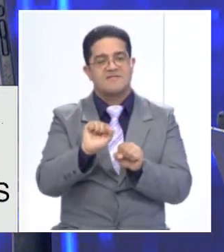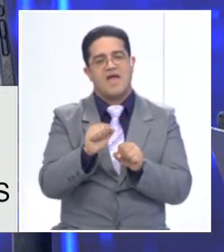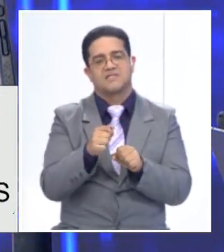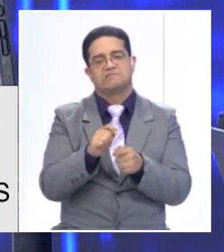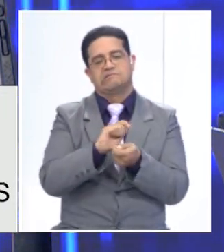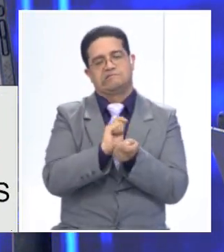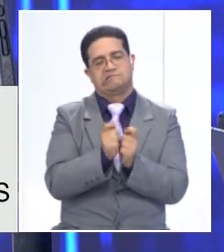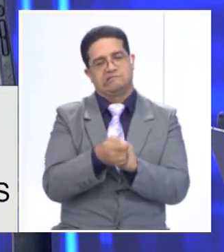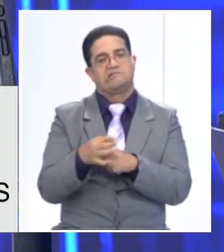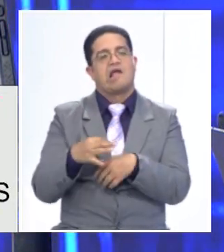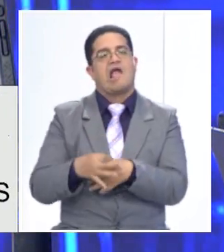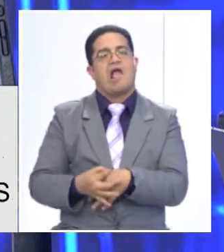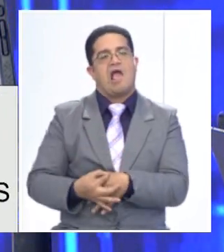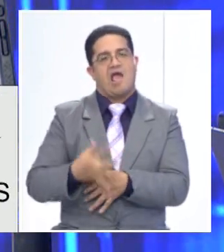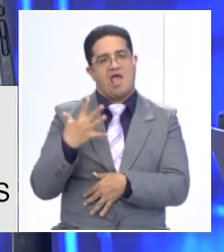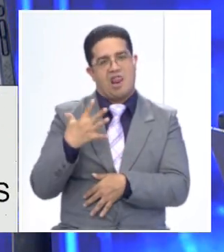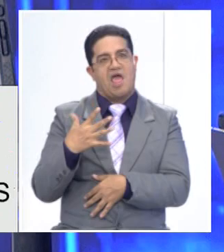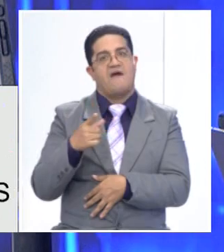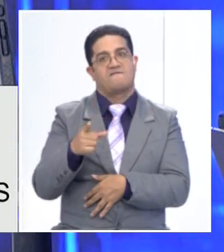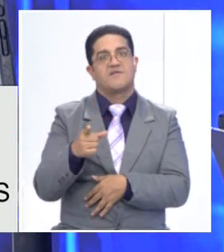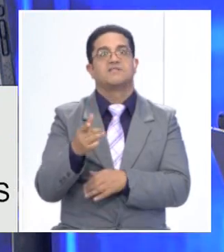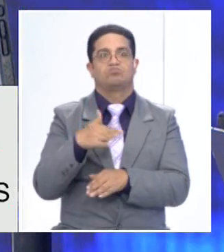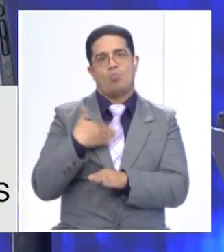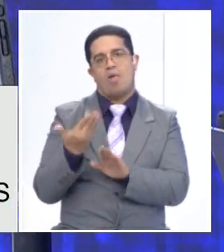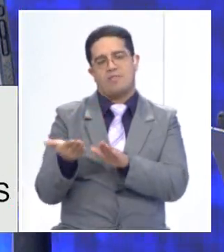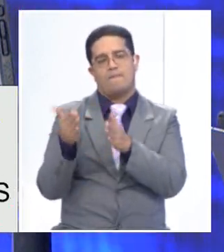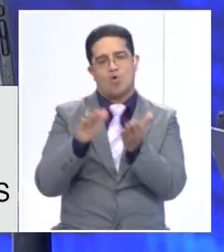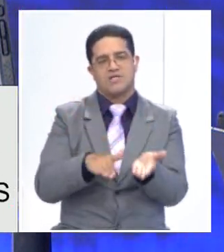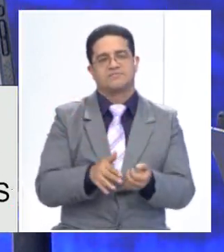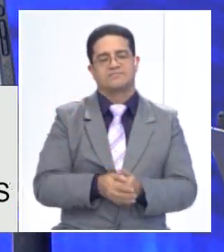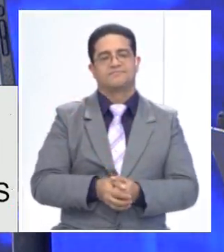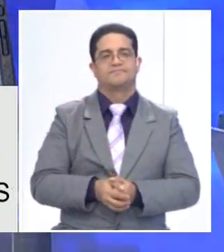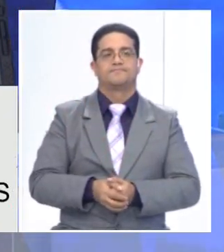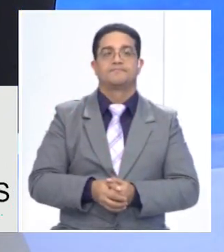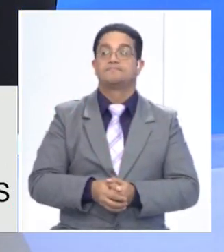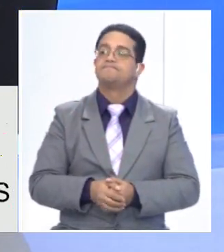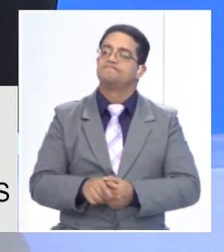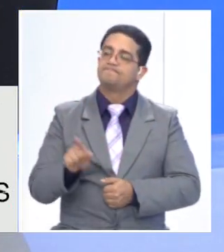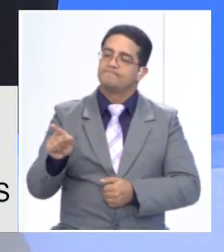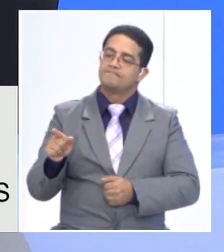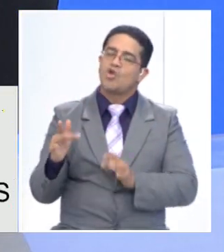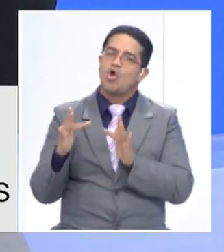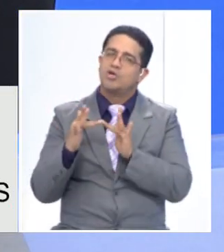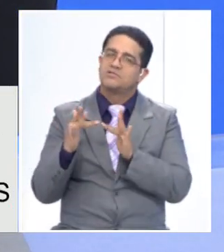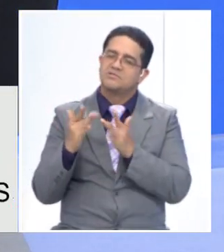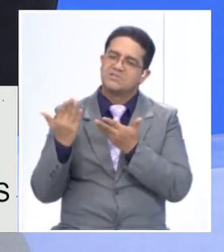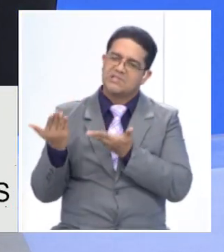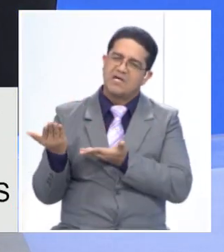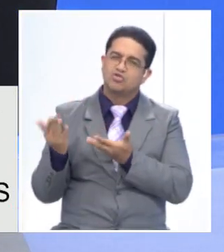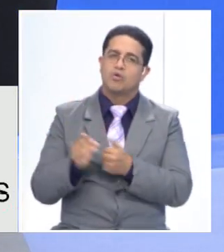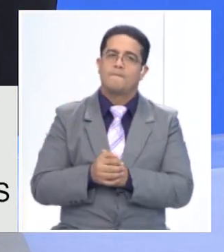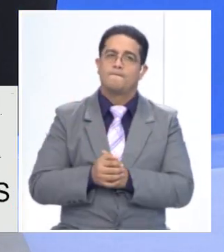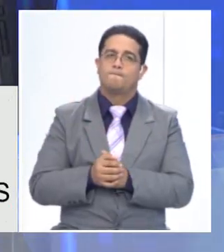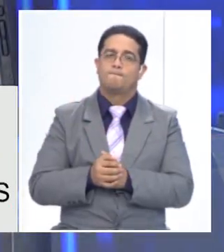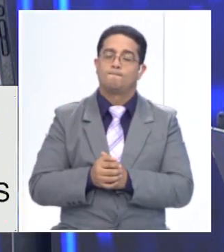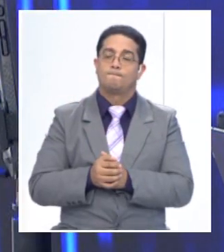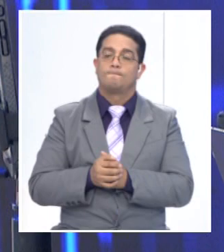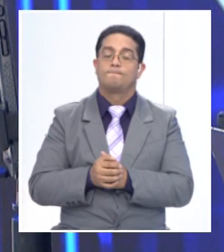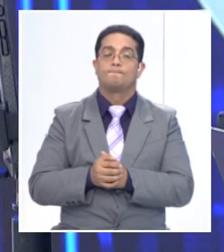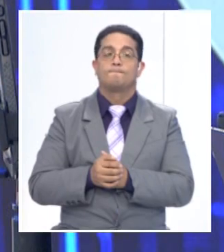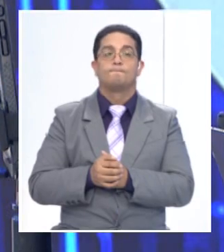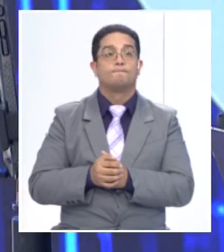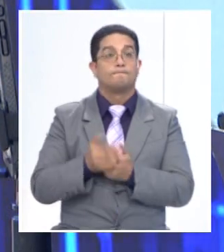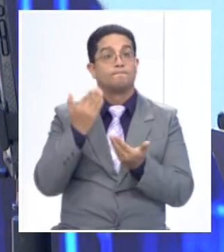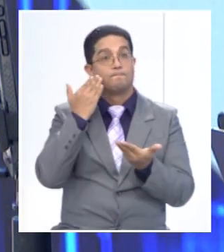complicaciones subsecuentes que pueden llevar inclusive a la mortalidad. Por supuesto. Doctora, sus redes sociales, ¿cómo le contactamos? A Vero